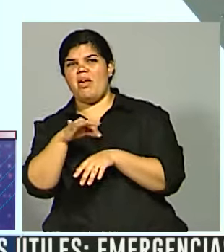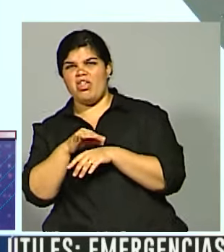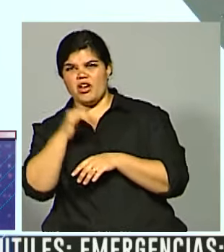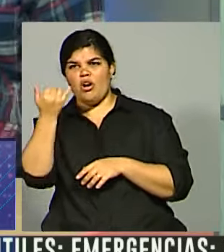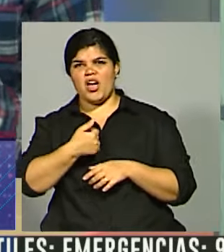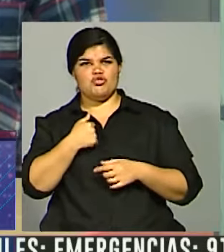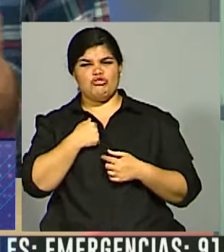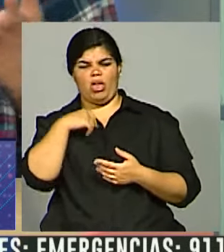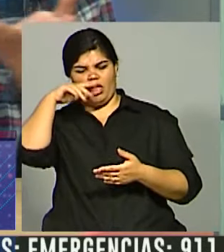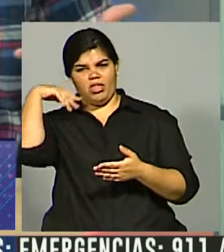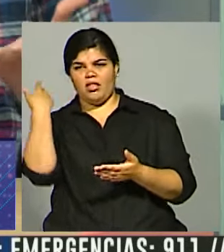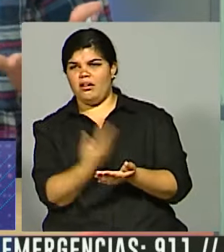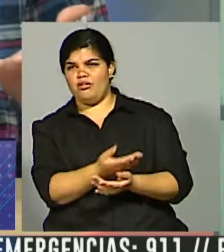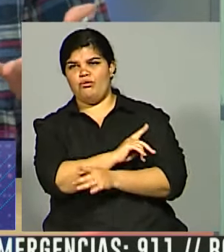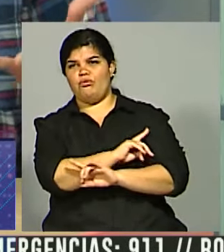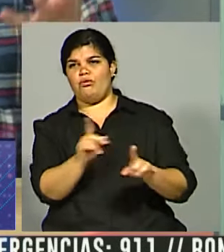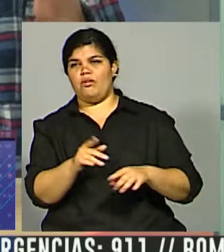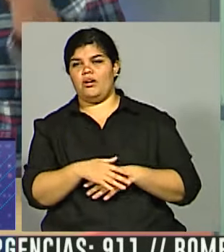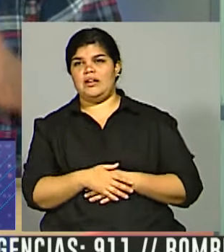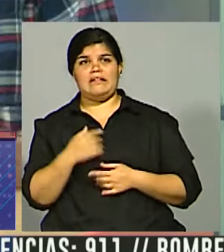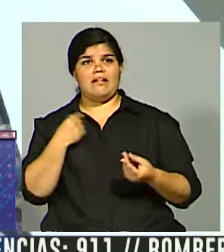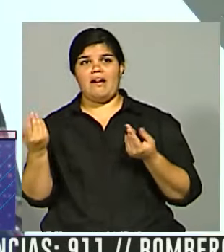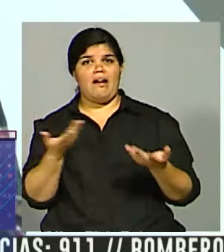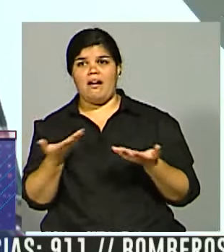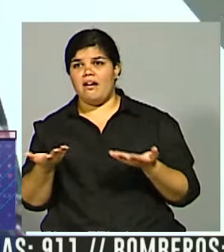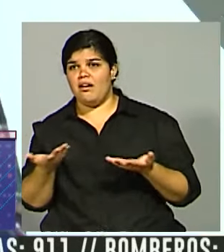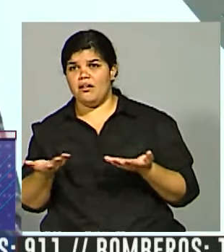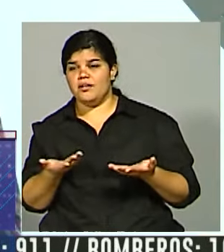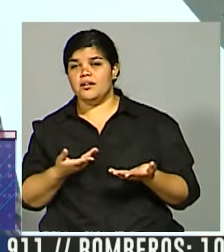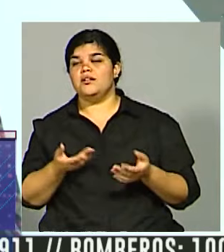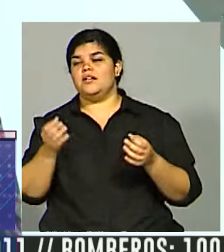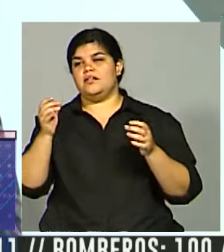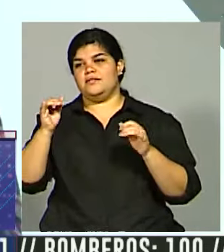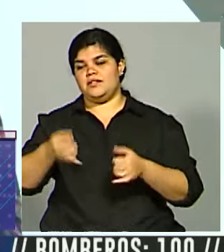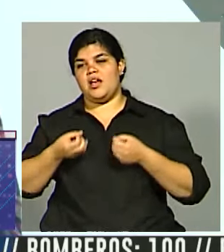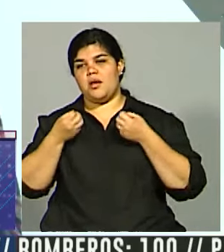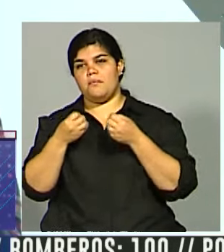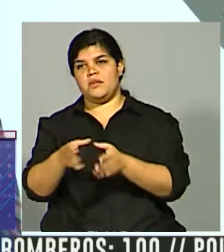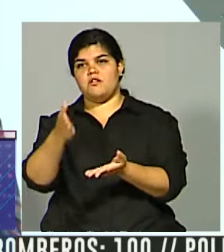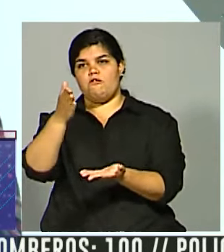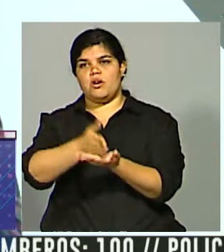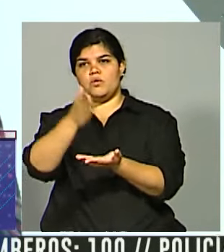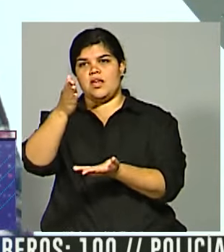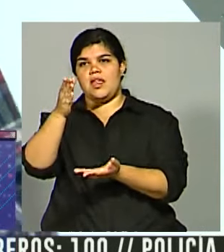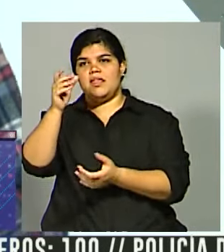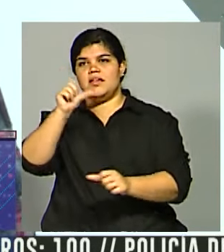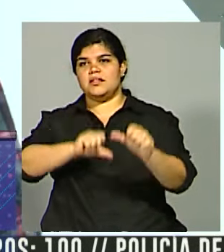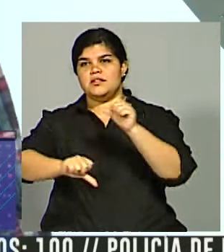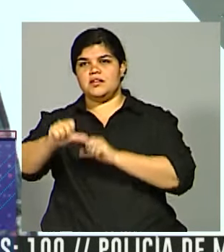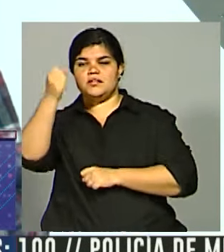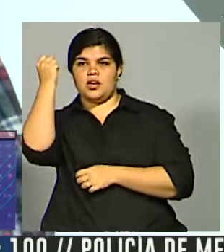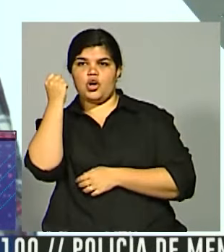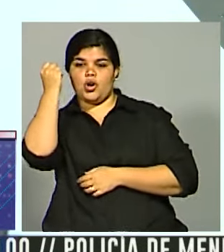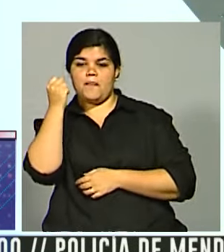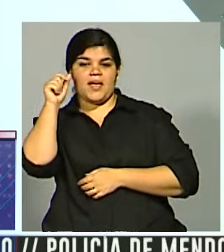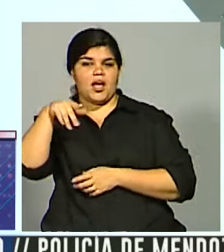desmayar yo, decía, ¿viste? Claro, ¿qué pobre hago? Paciente. ¿Qué hago? Y bueno, empecé la Facultad de Ciencias Económicas y empecé a correr